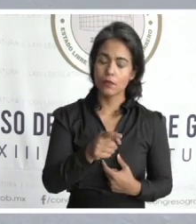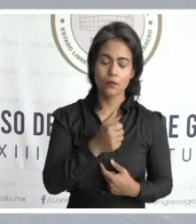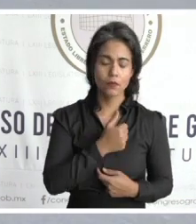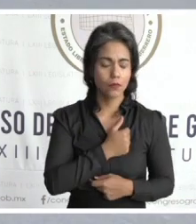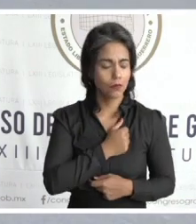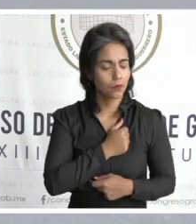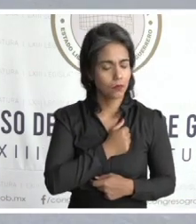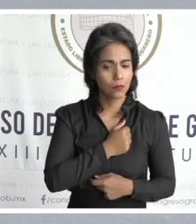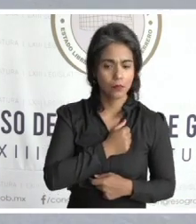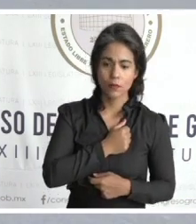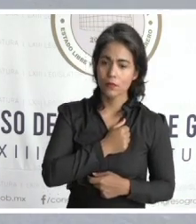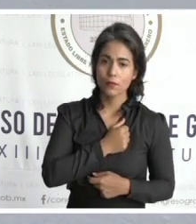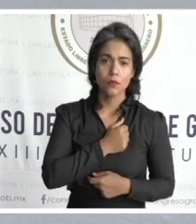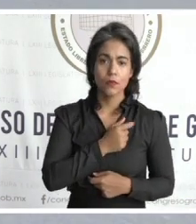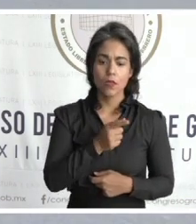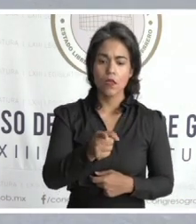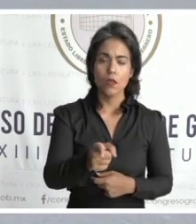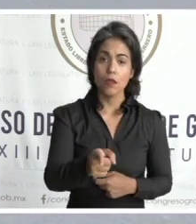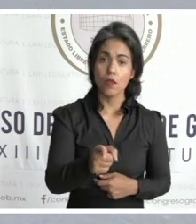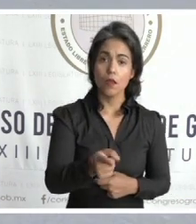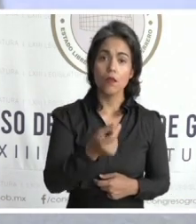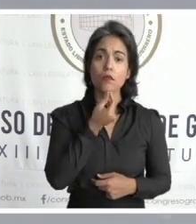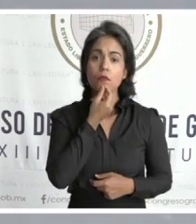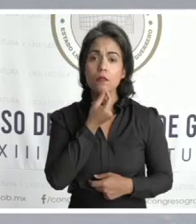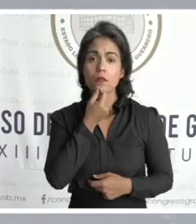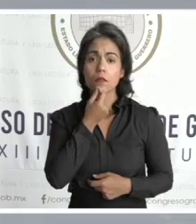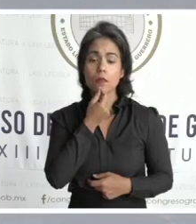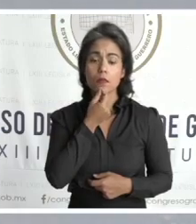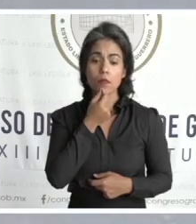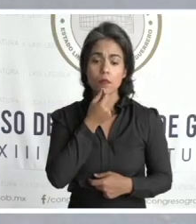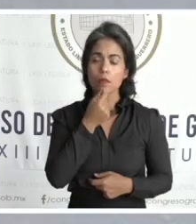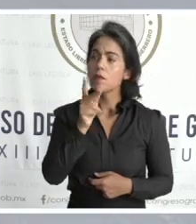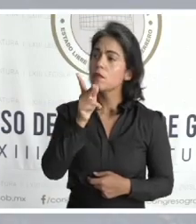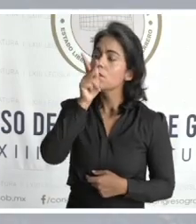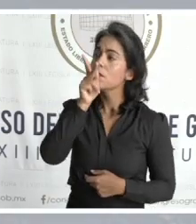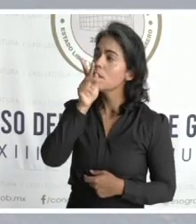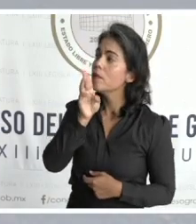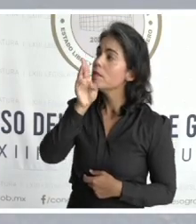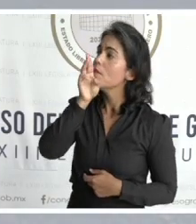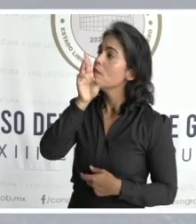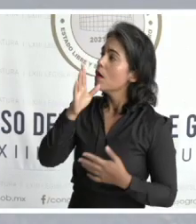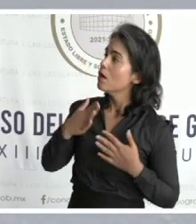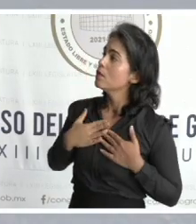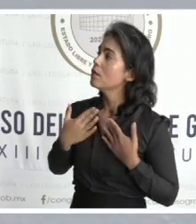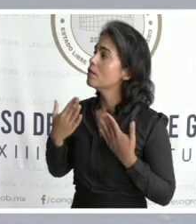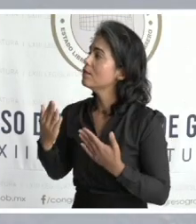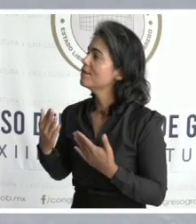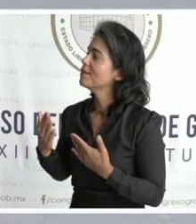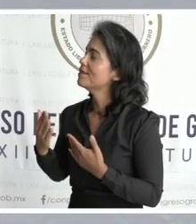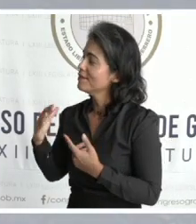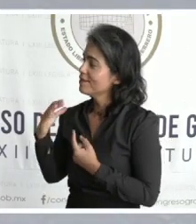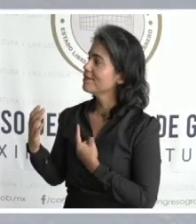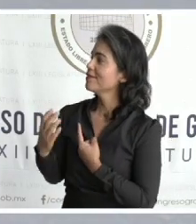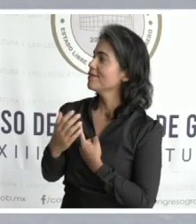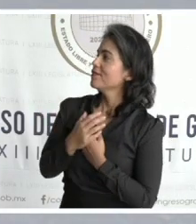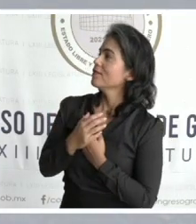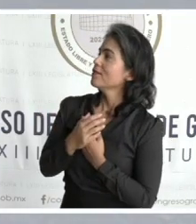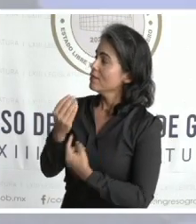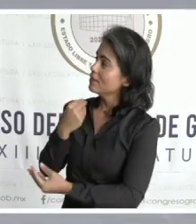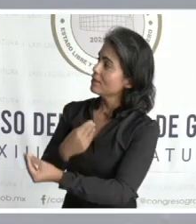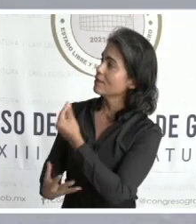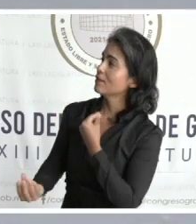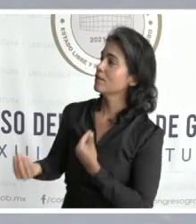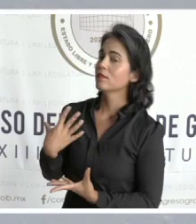Son seres humanos inocentes que confían en sus padres, que confían en sus madres y de